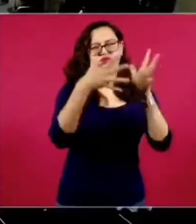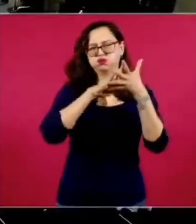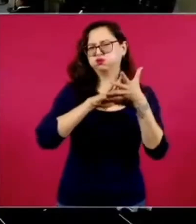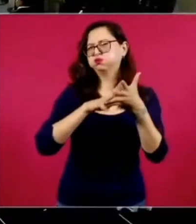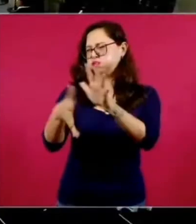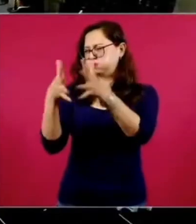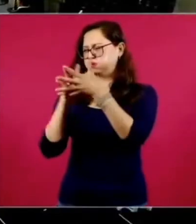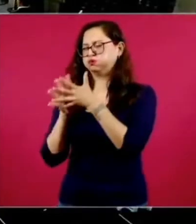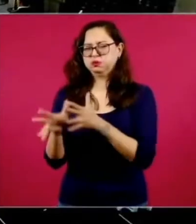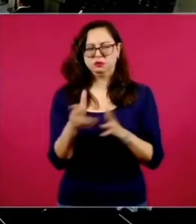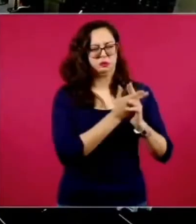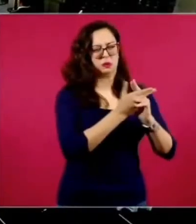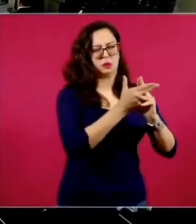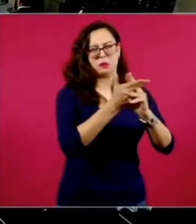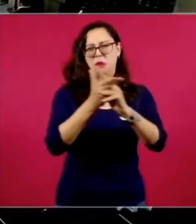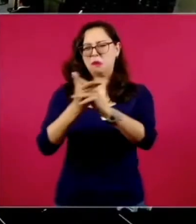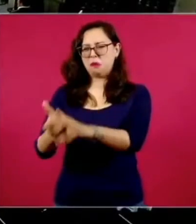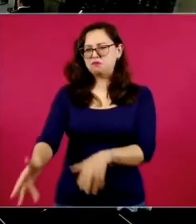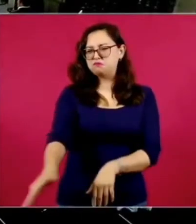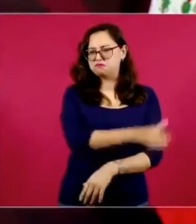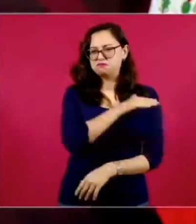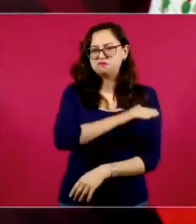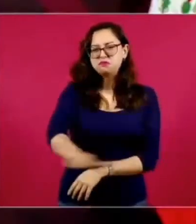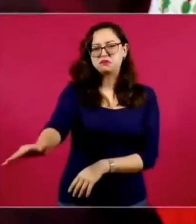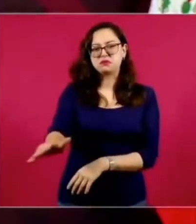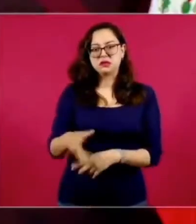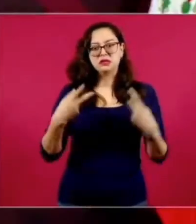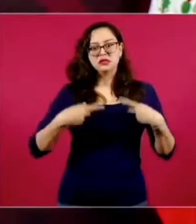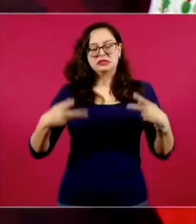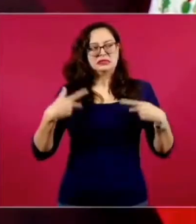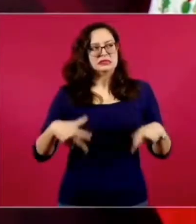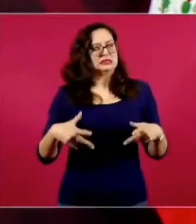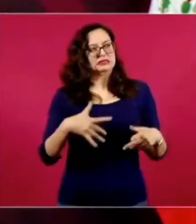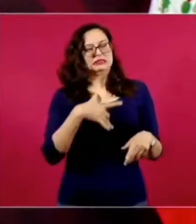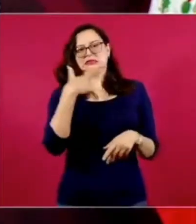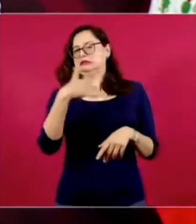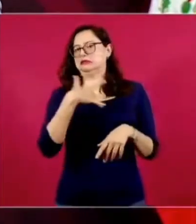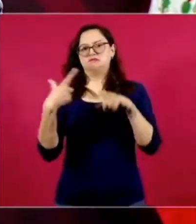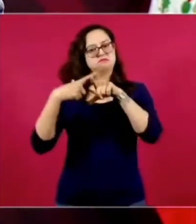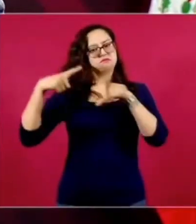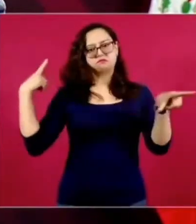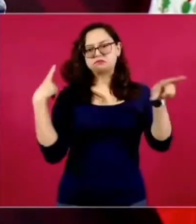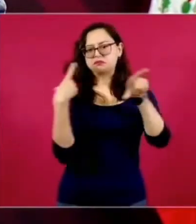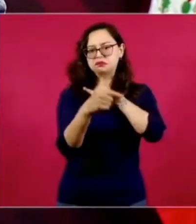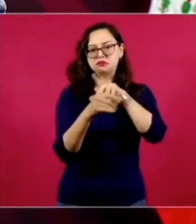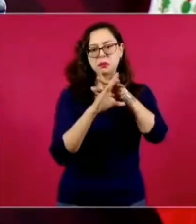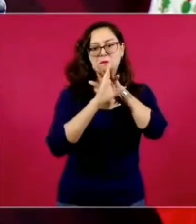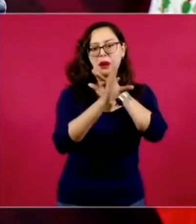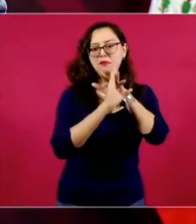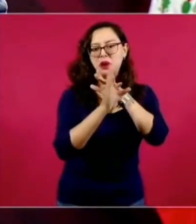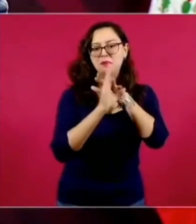suele olvidarse, o los medios convencionales no lo mencionan.